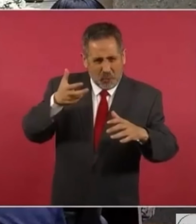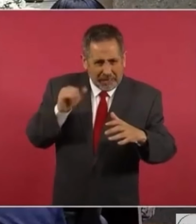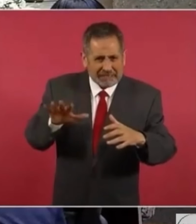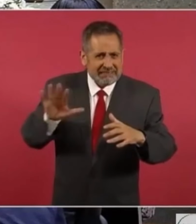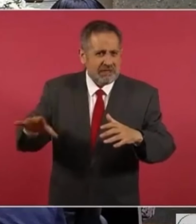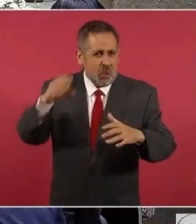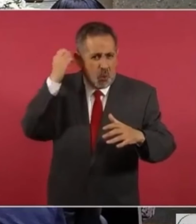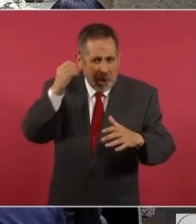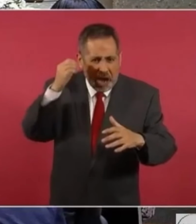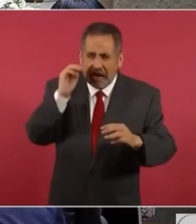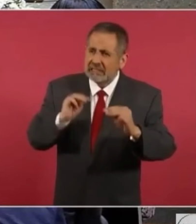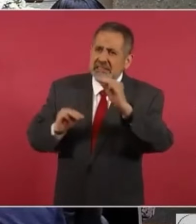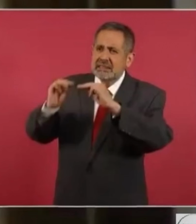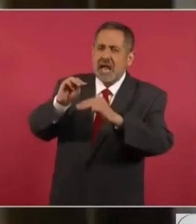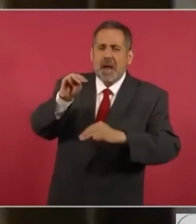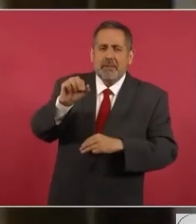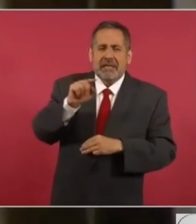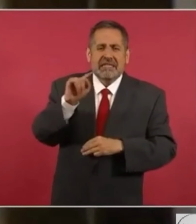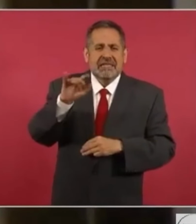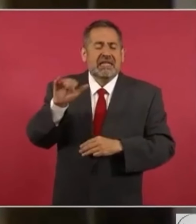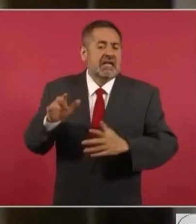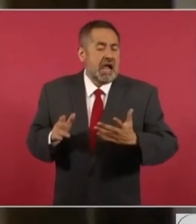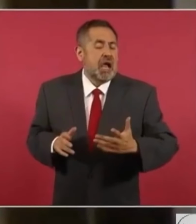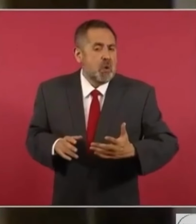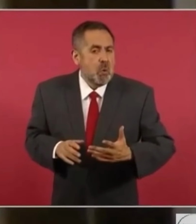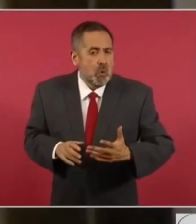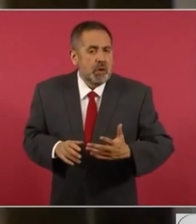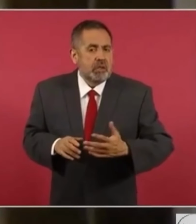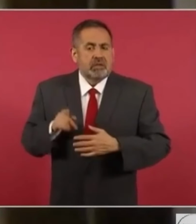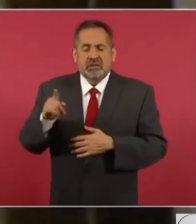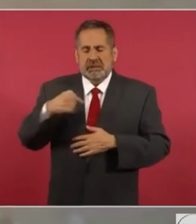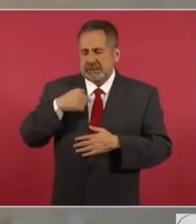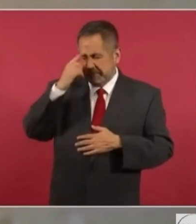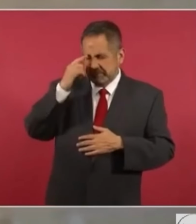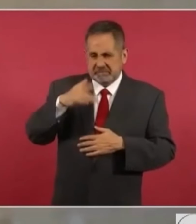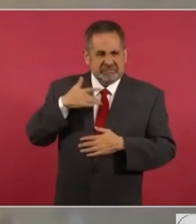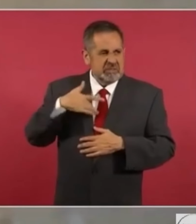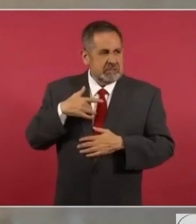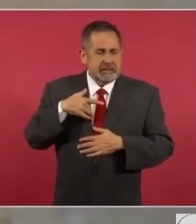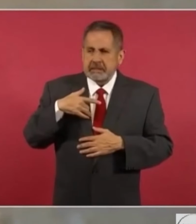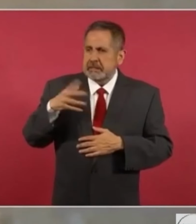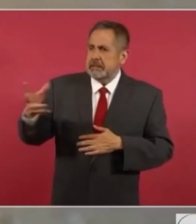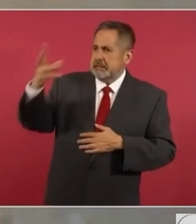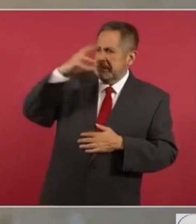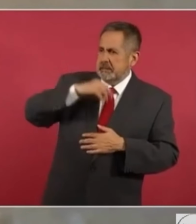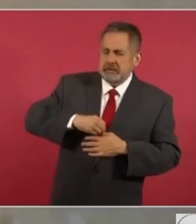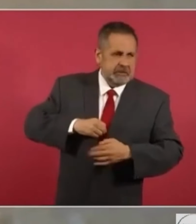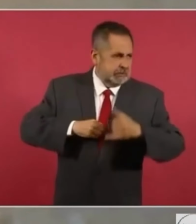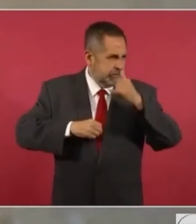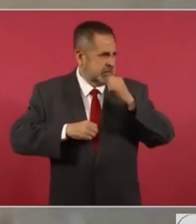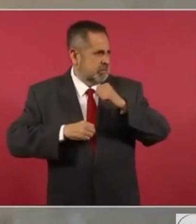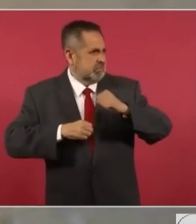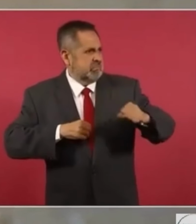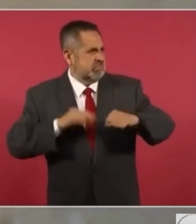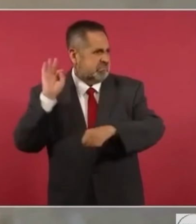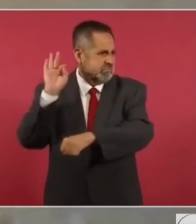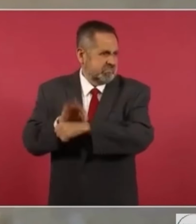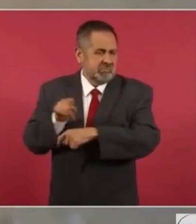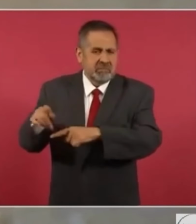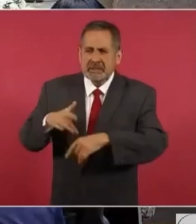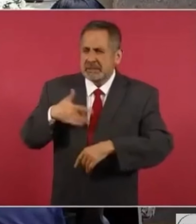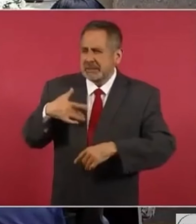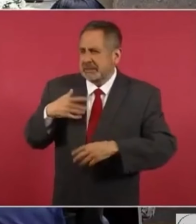Oaxaca, de la Sierra Mazateca. Y cómo funda su espíritu rebelde sobre su sensibilidad a